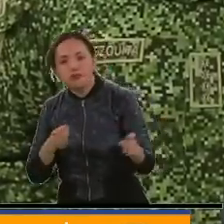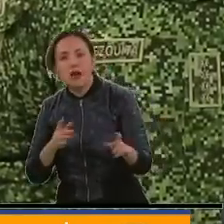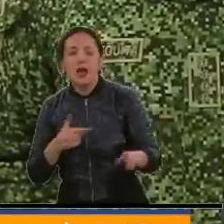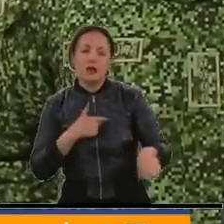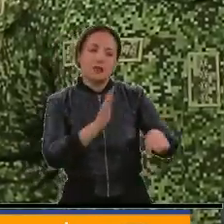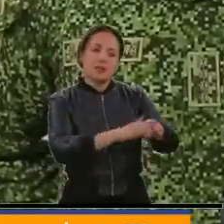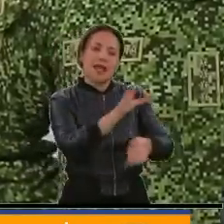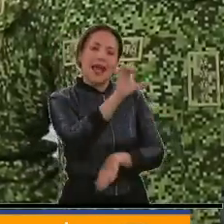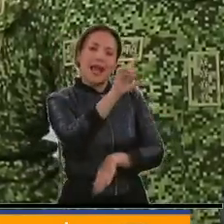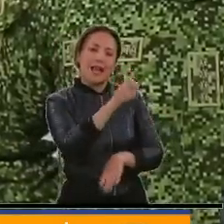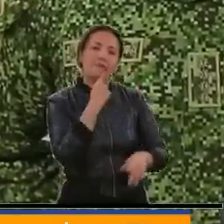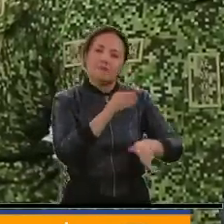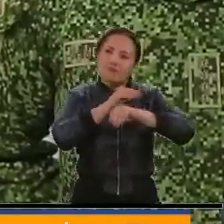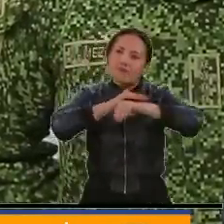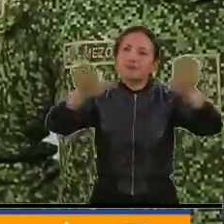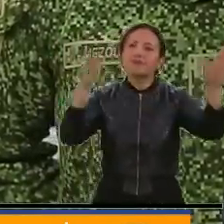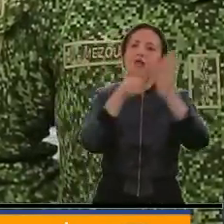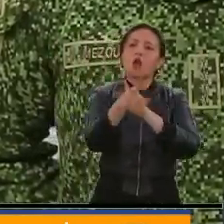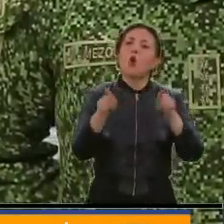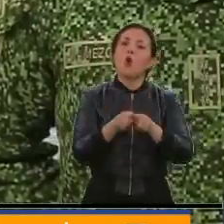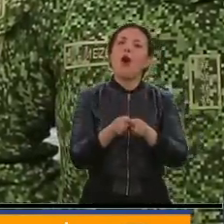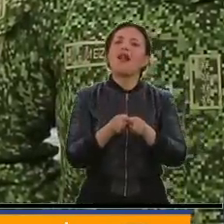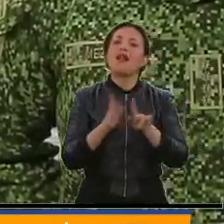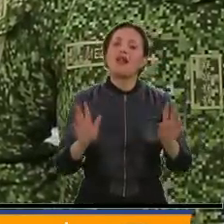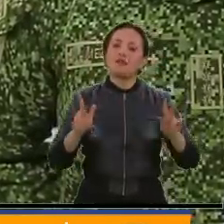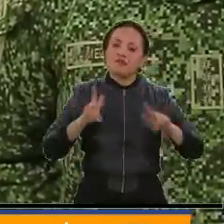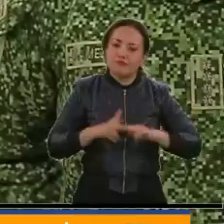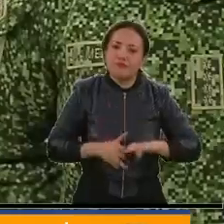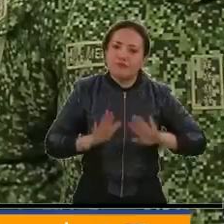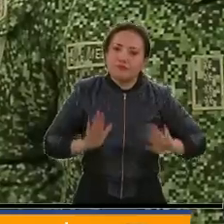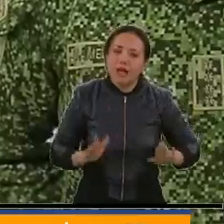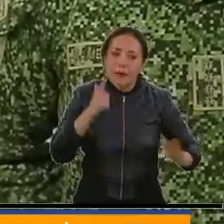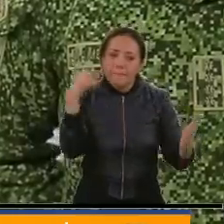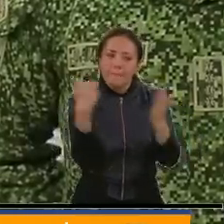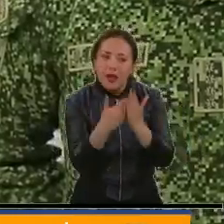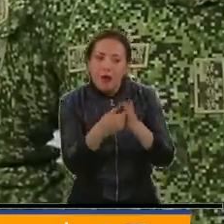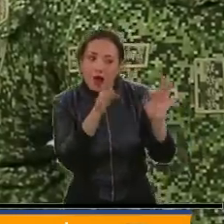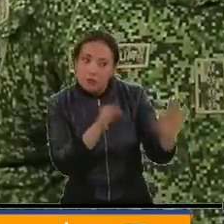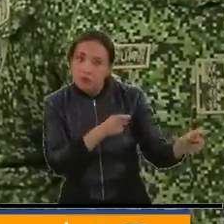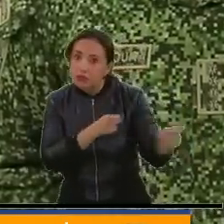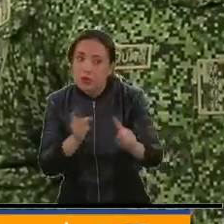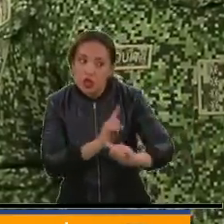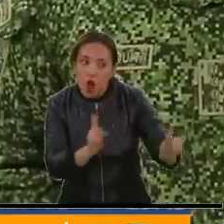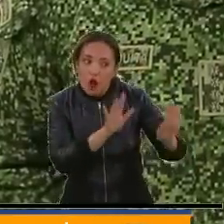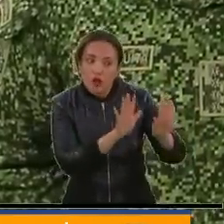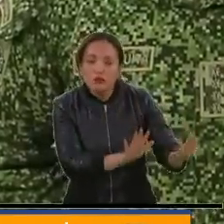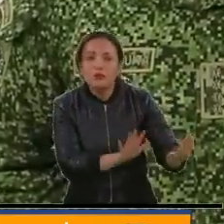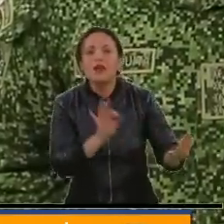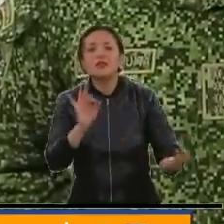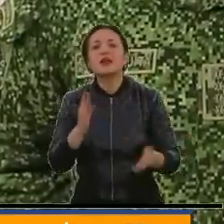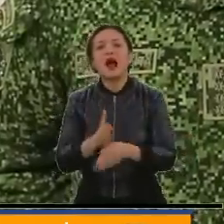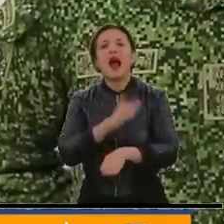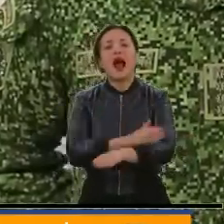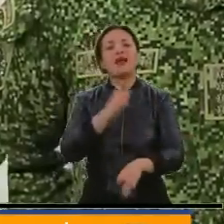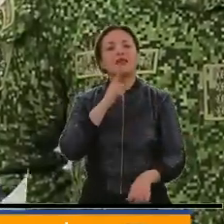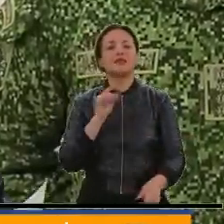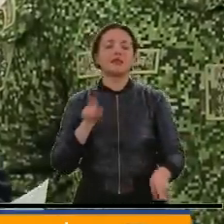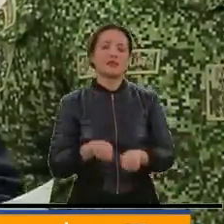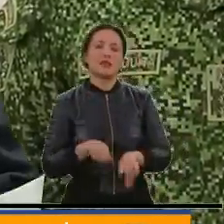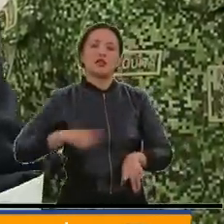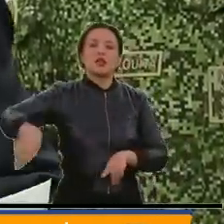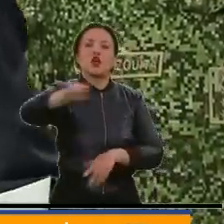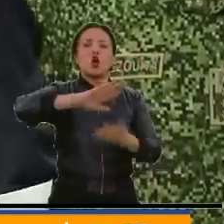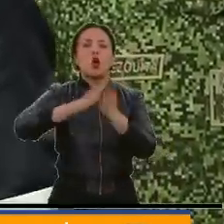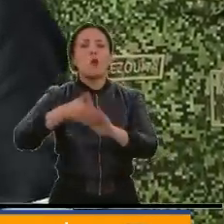organización a declarar una tregua verificable en respuesta al imperativo llamado de las